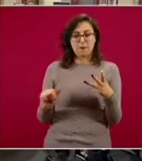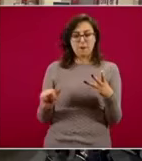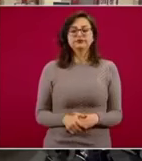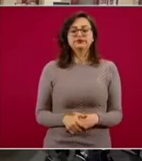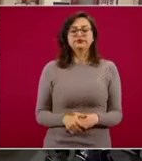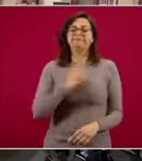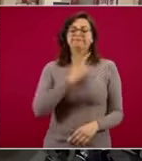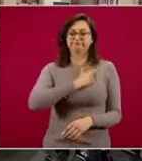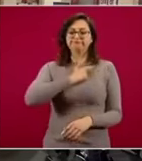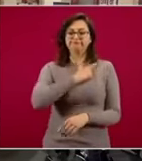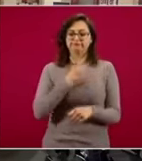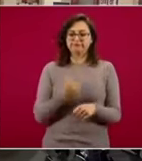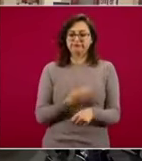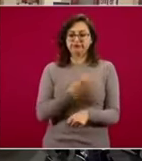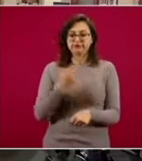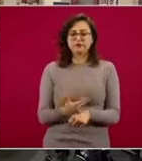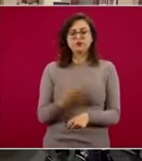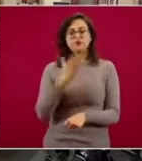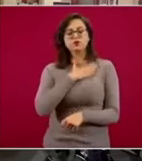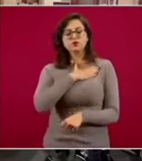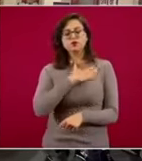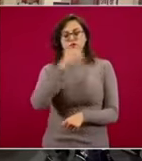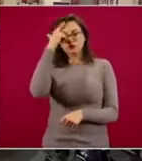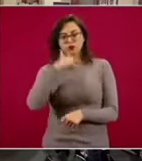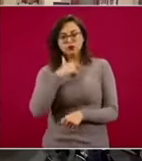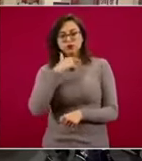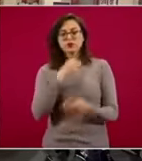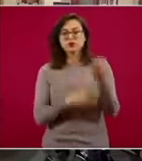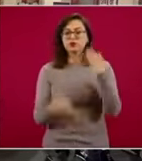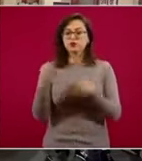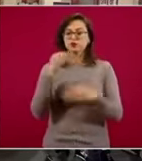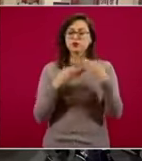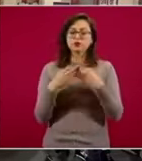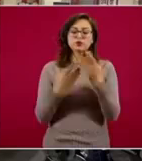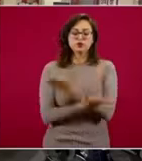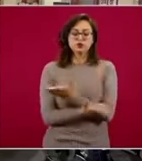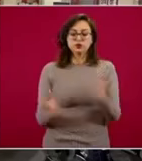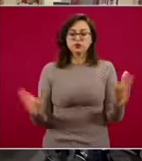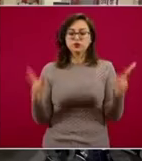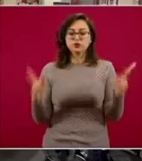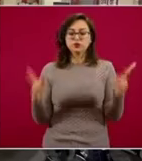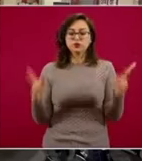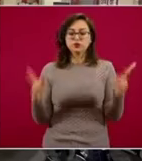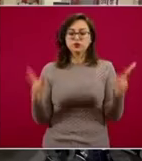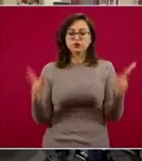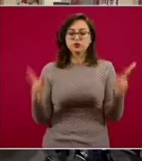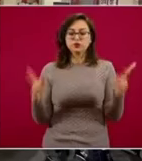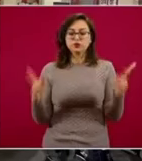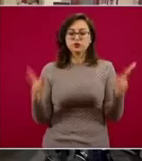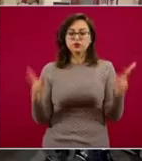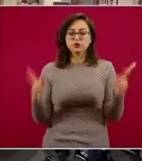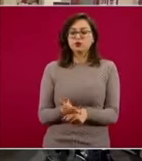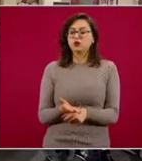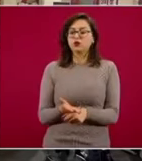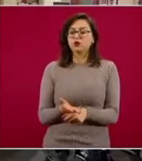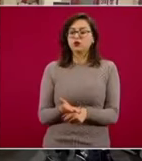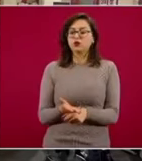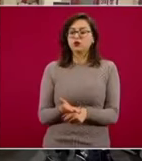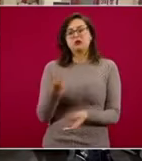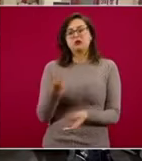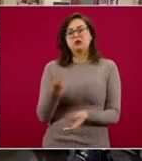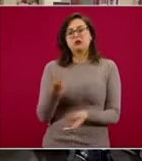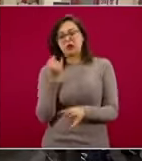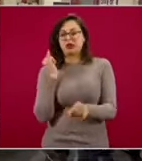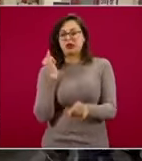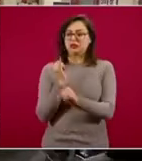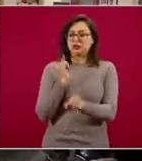señor secretario. Muy buenas noches con todas y todas las personas que están en este momento, tanto de manera virtual como